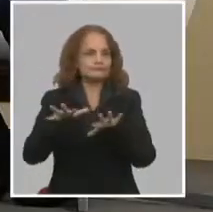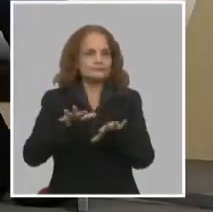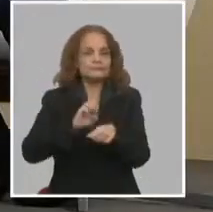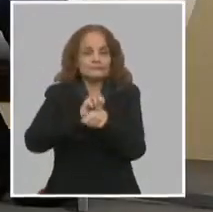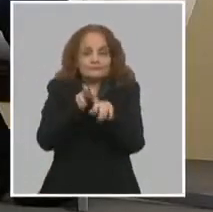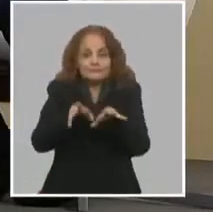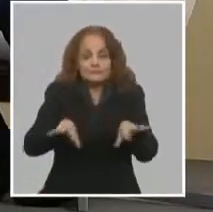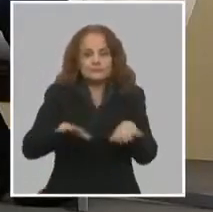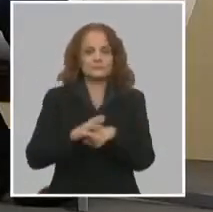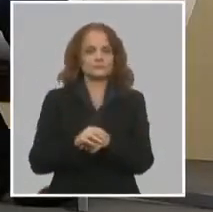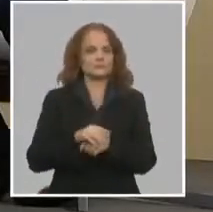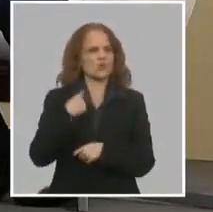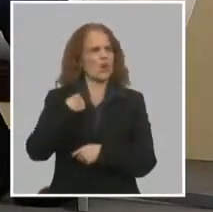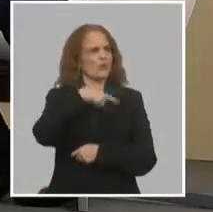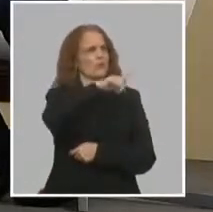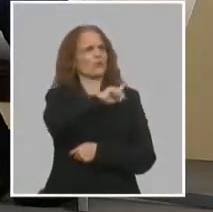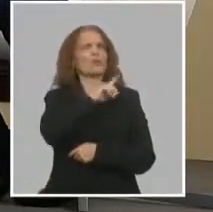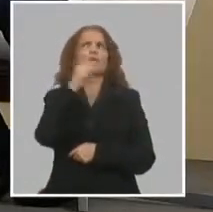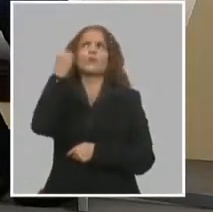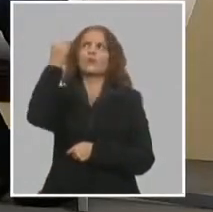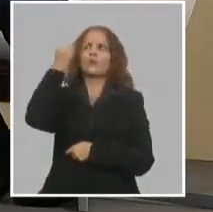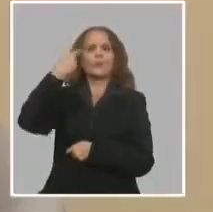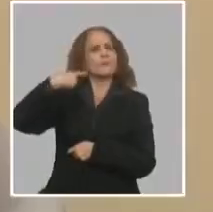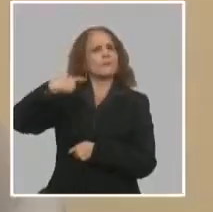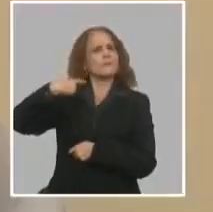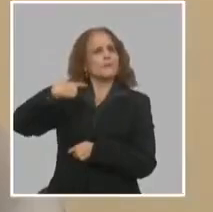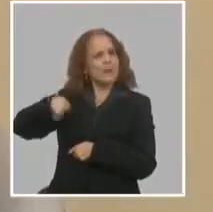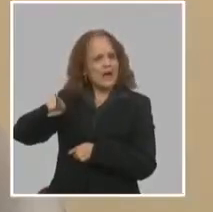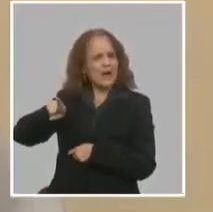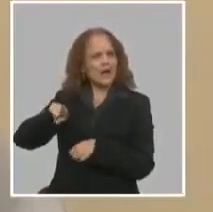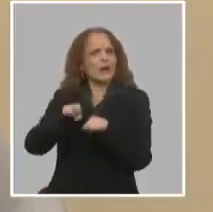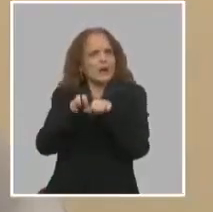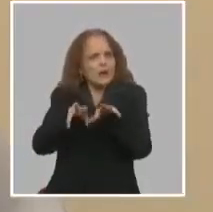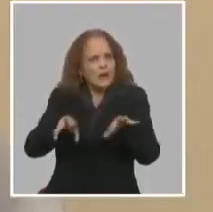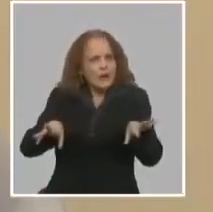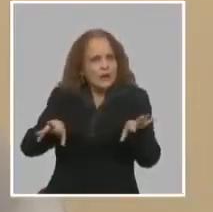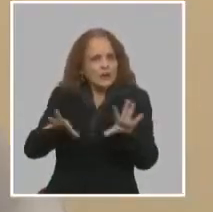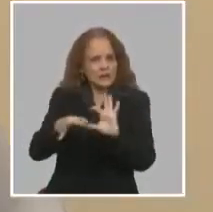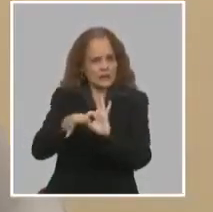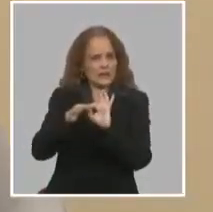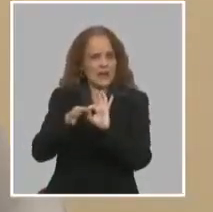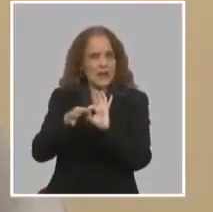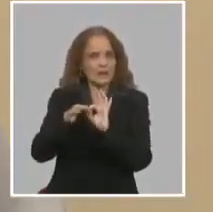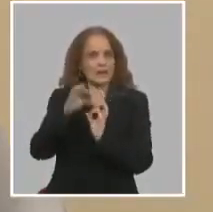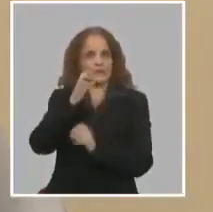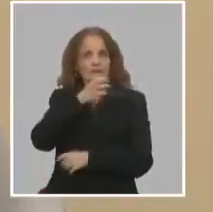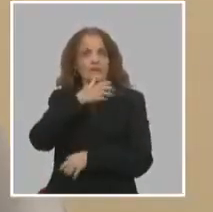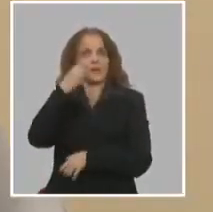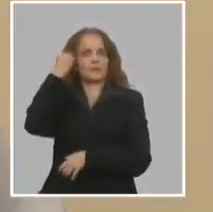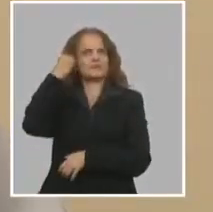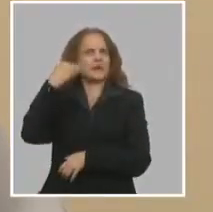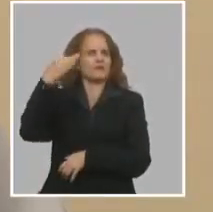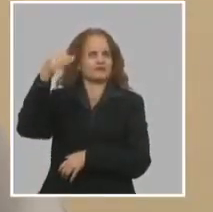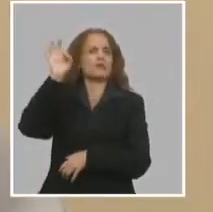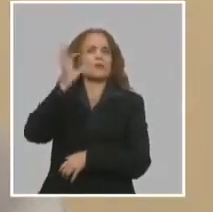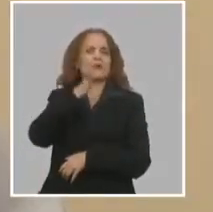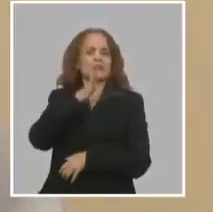¿tendremos graves epidemias? ¿Qué pudo ver y visualizar que en verdad el contingente iba a hacer los grandes aportes que está